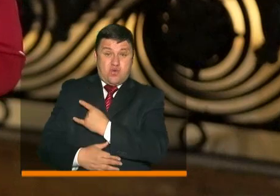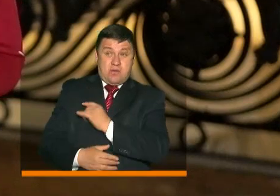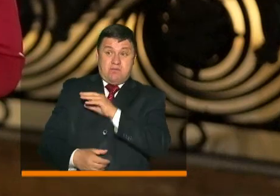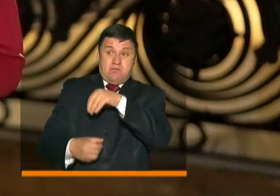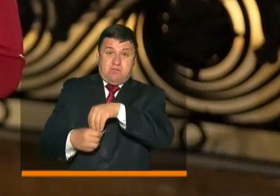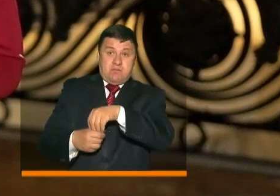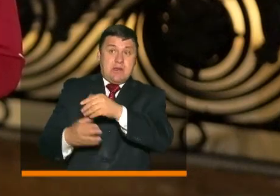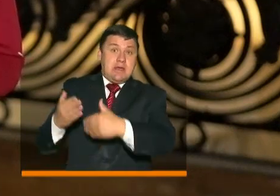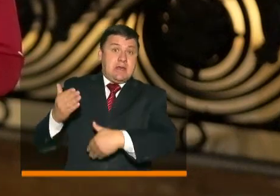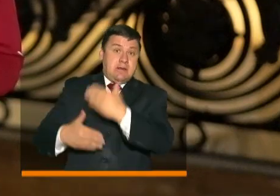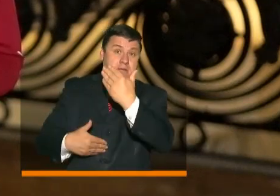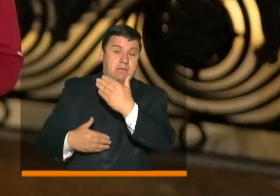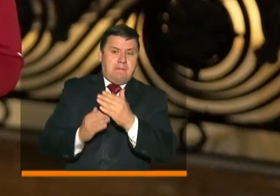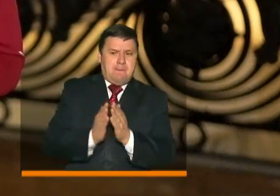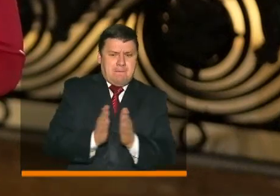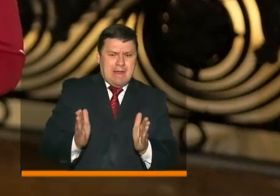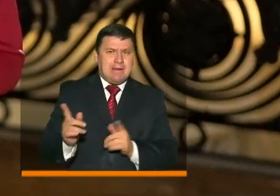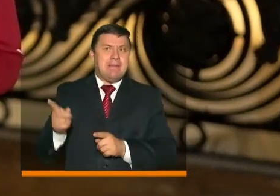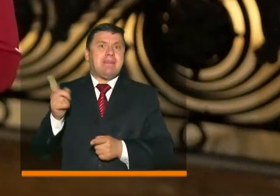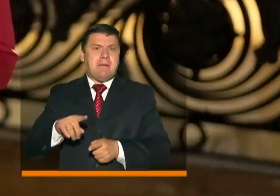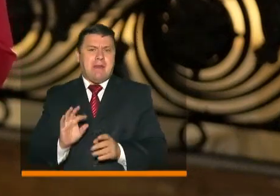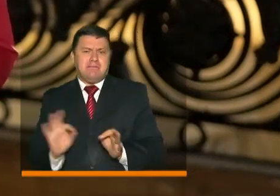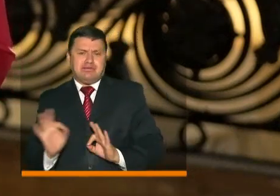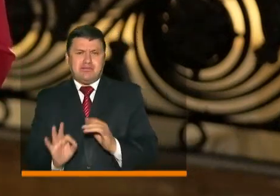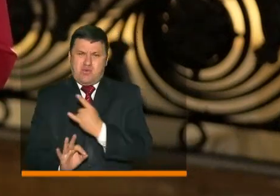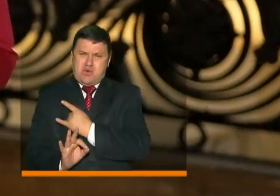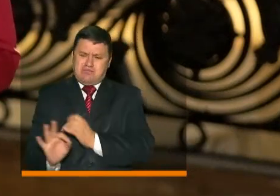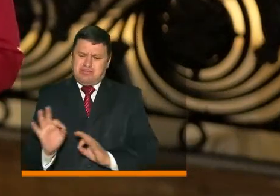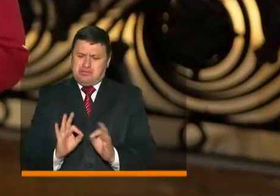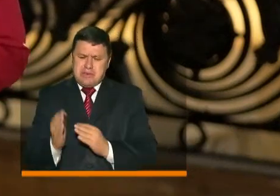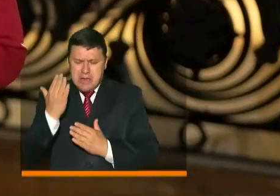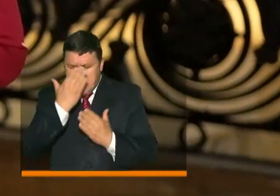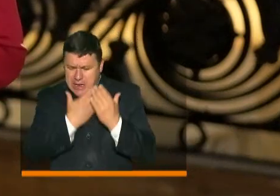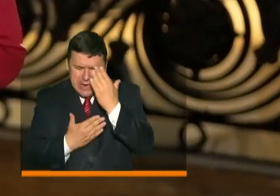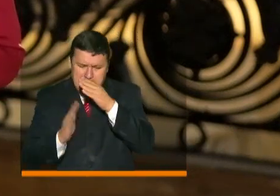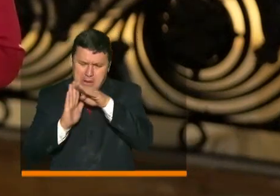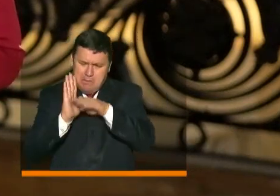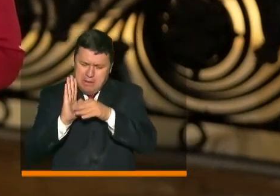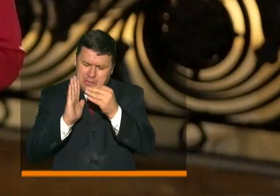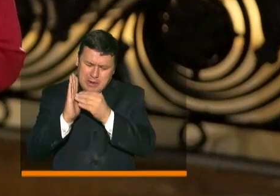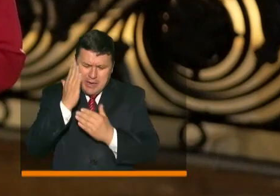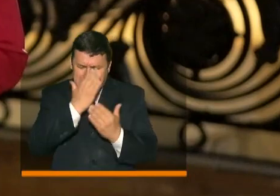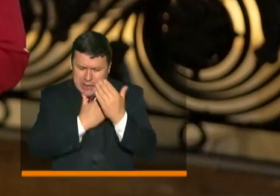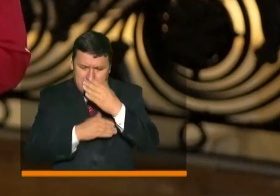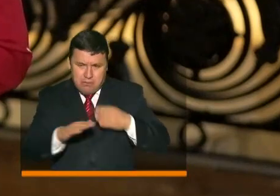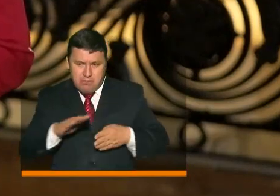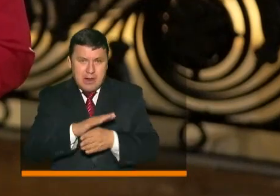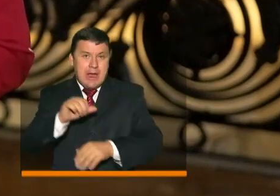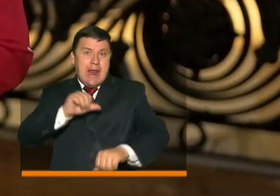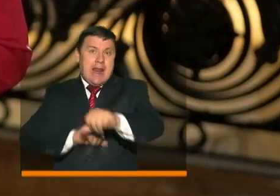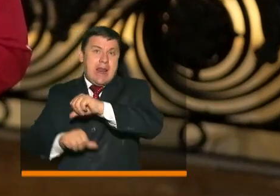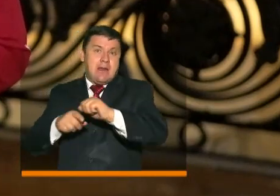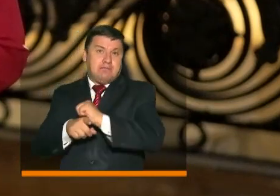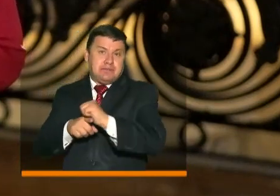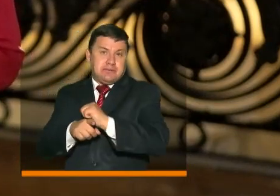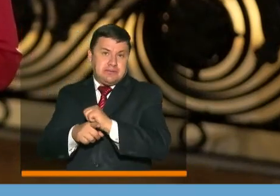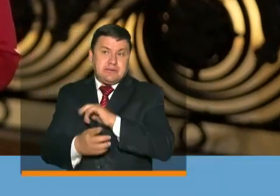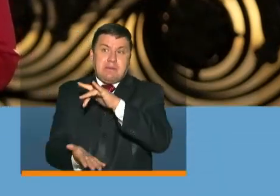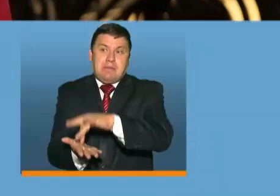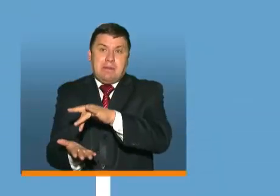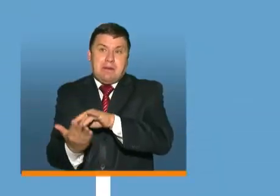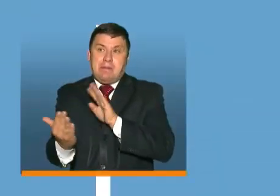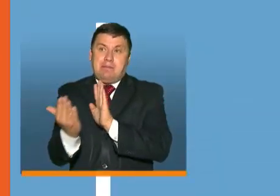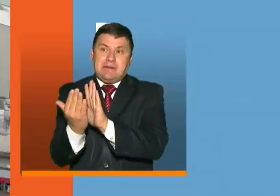superior dieron inicio a la etapa de preparación y evaluación de protocolos para el retorno progresivo de laboratorios prácticos presenciales.